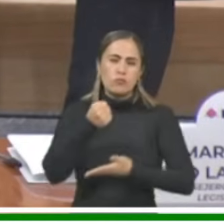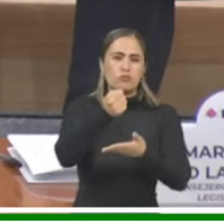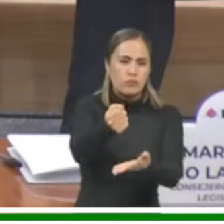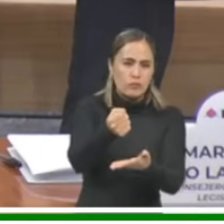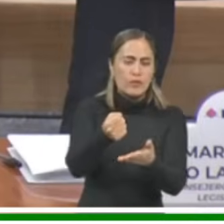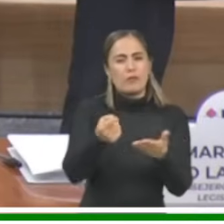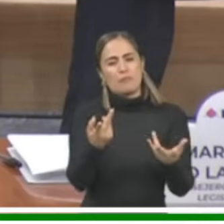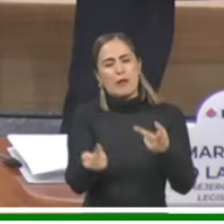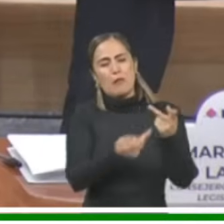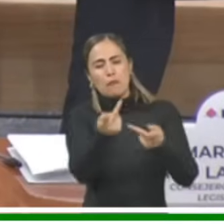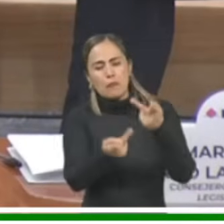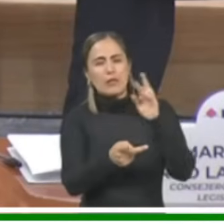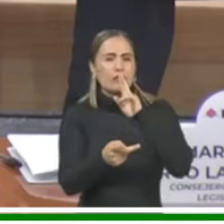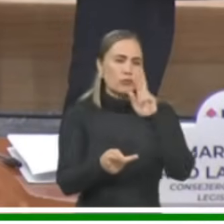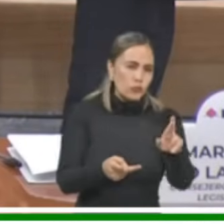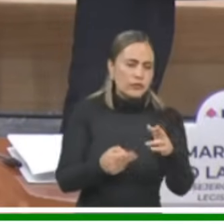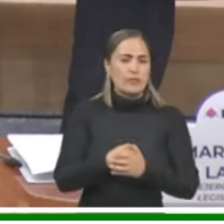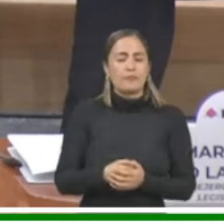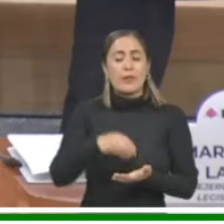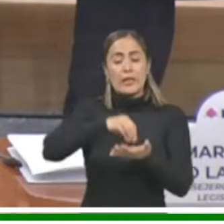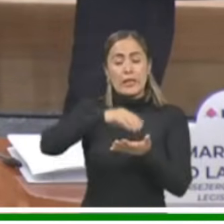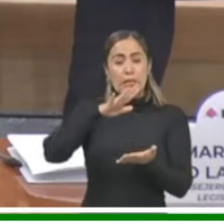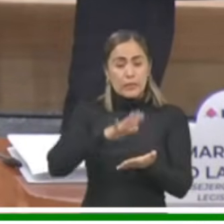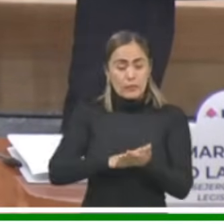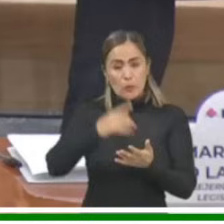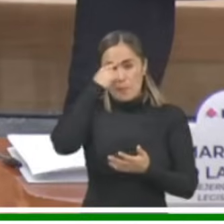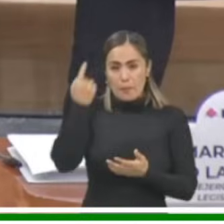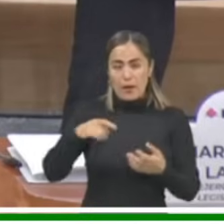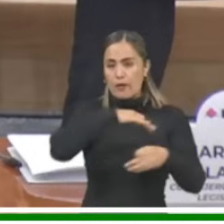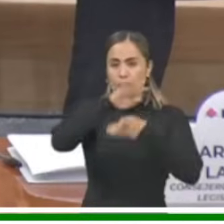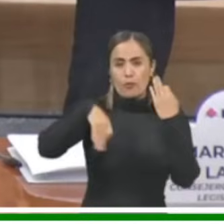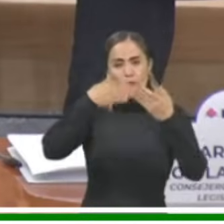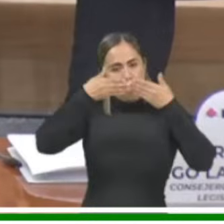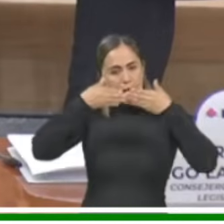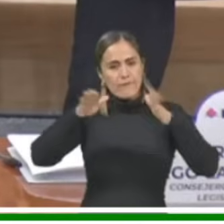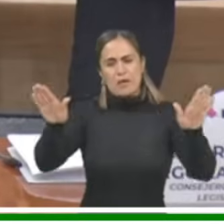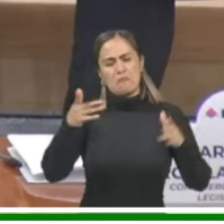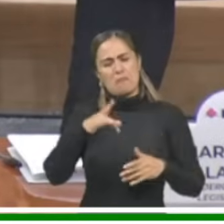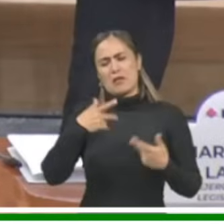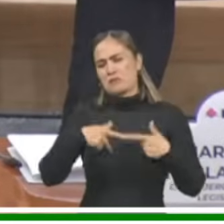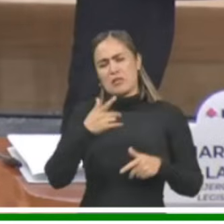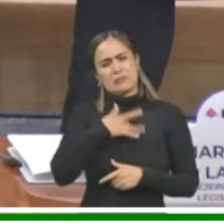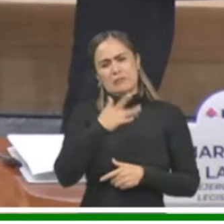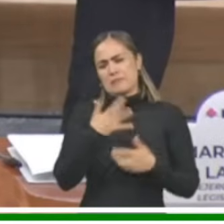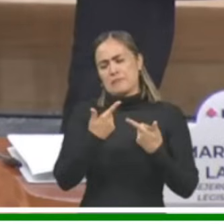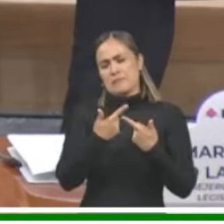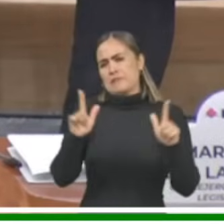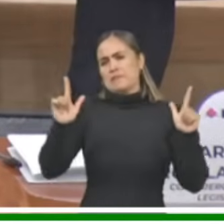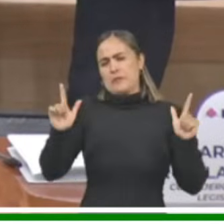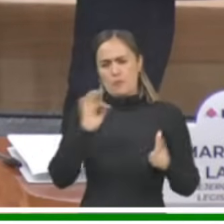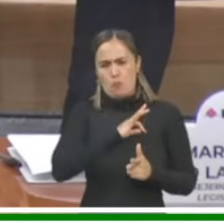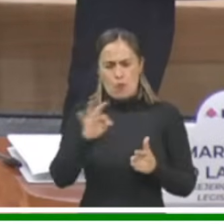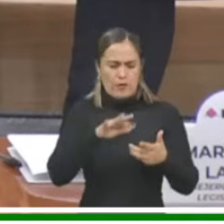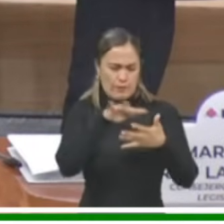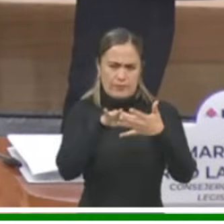su disposición. El registro será público para que todas las personas que así lo deseen puedan consultarlo. Es así que a través de este